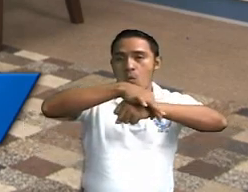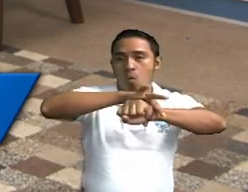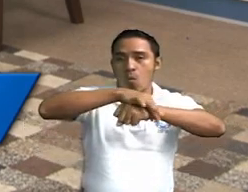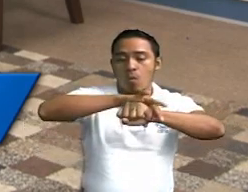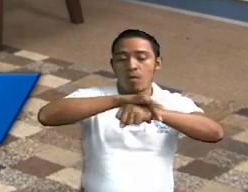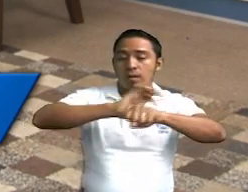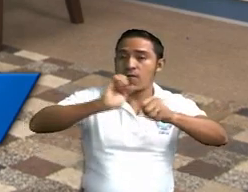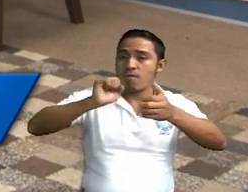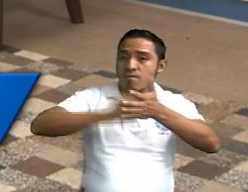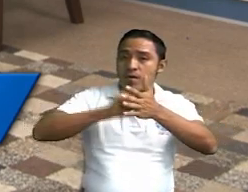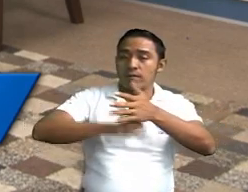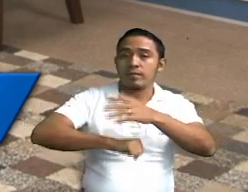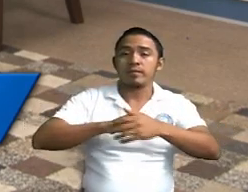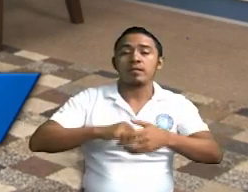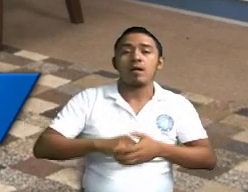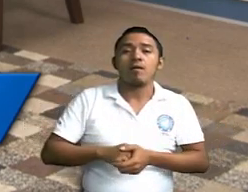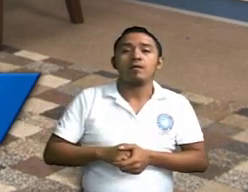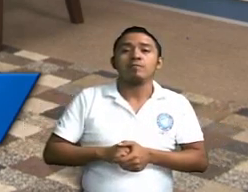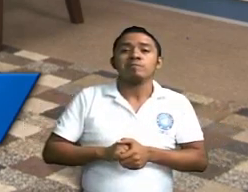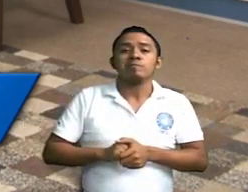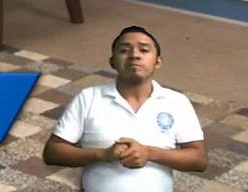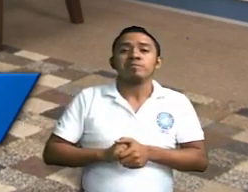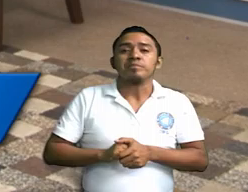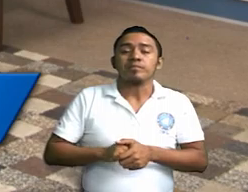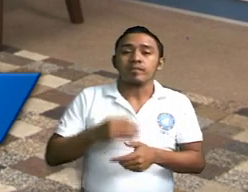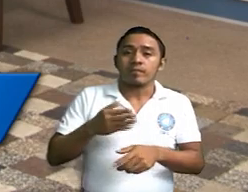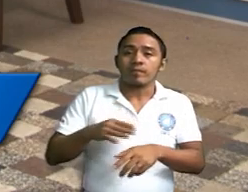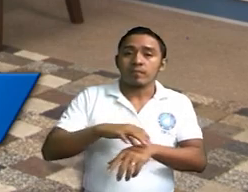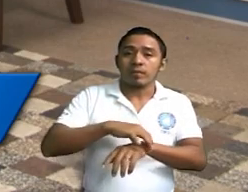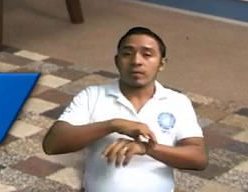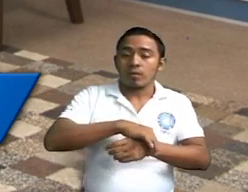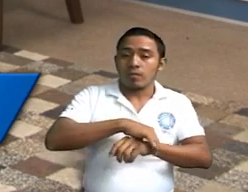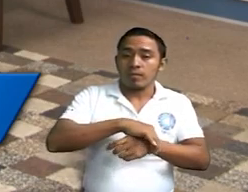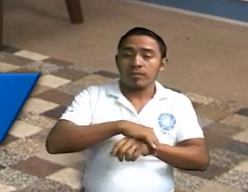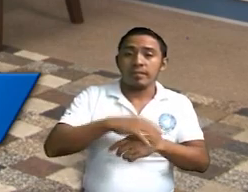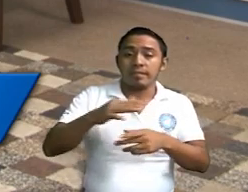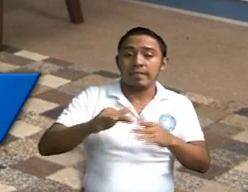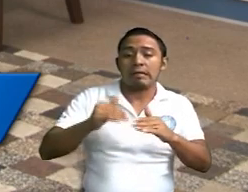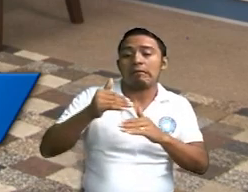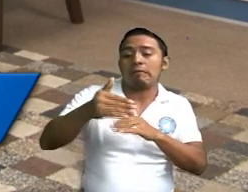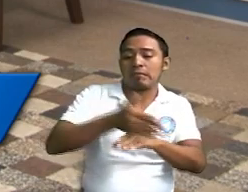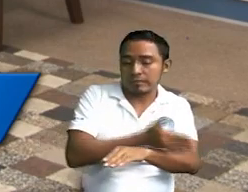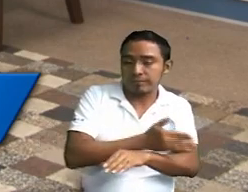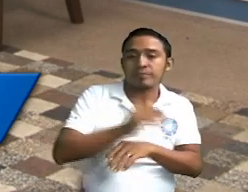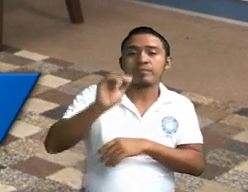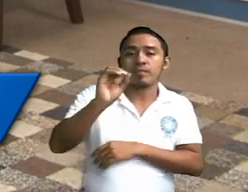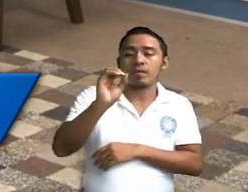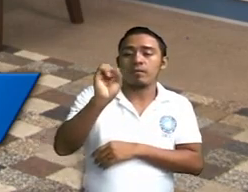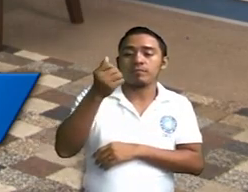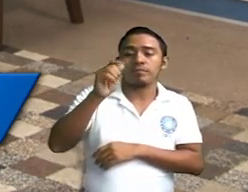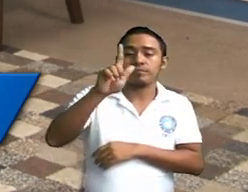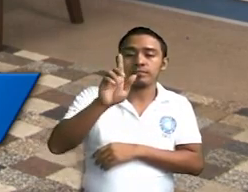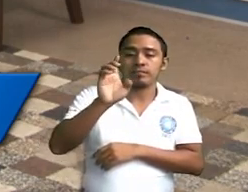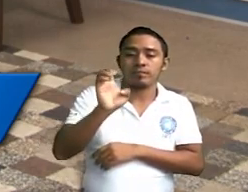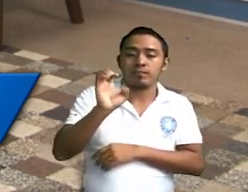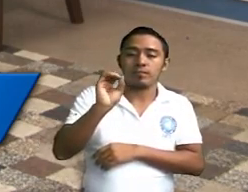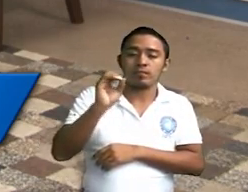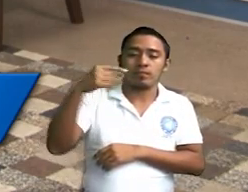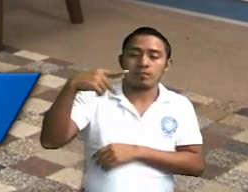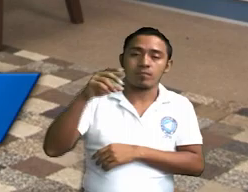¿verdad?, como osteopenia, que es una antesala a lo que es la osteoporosis. Entonces son más susceptibles a cualquier caída o